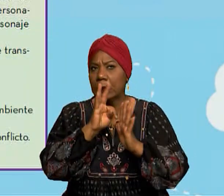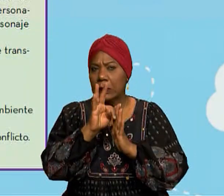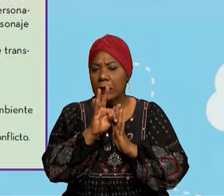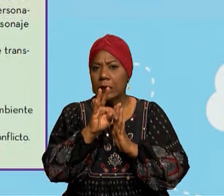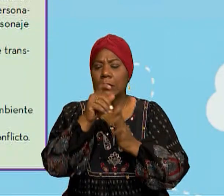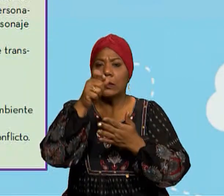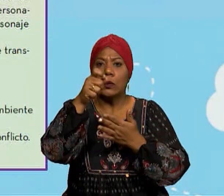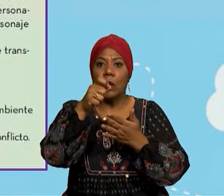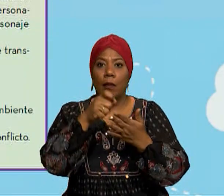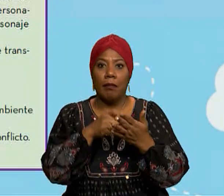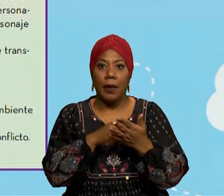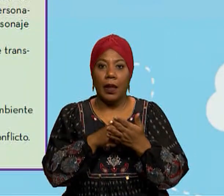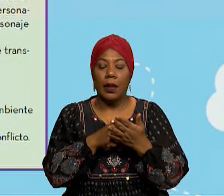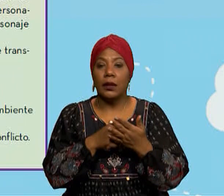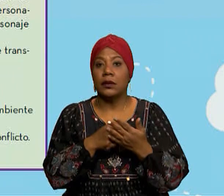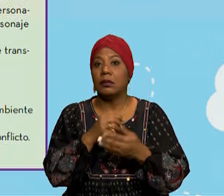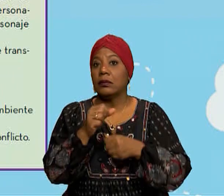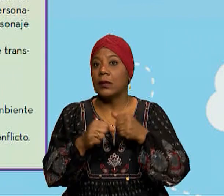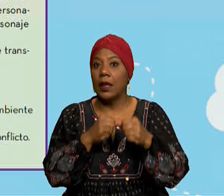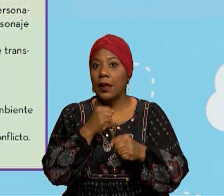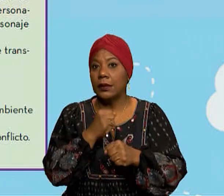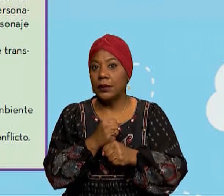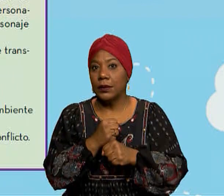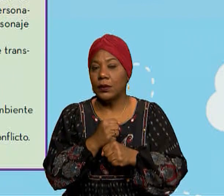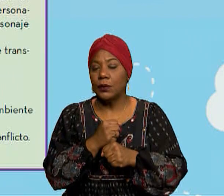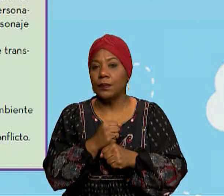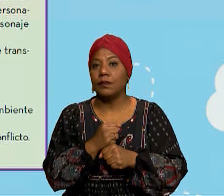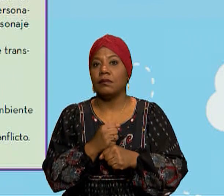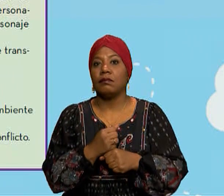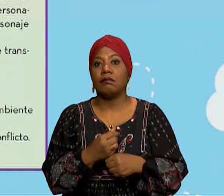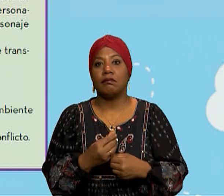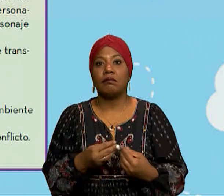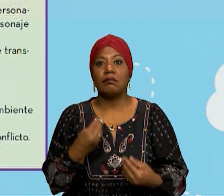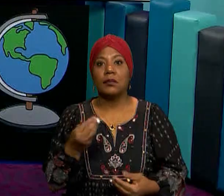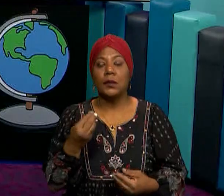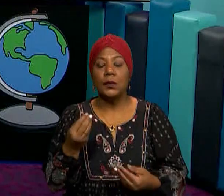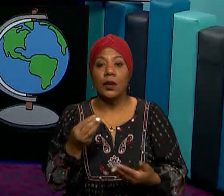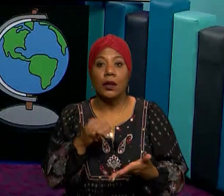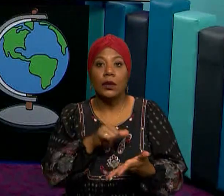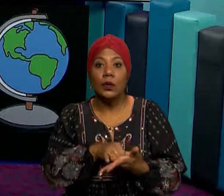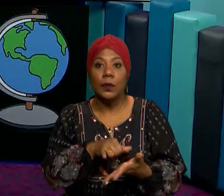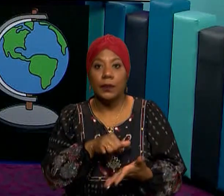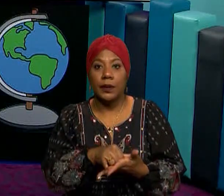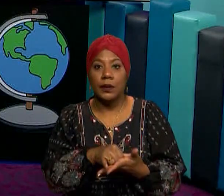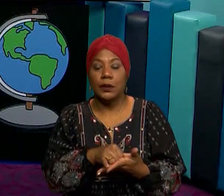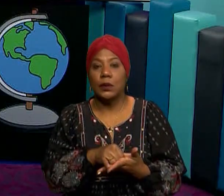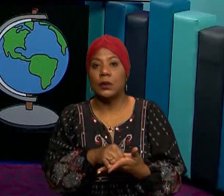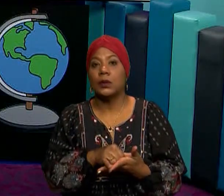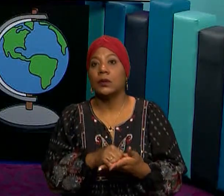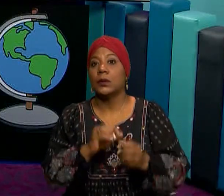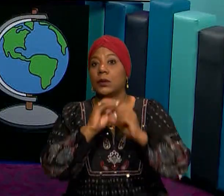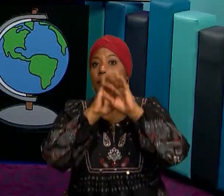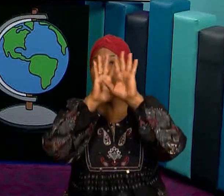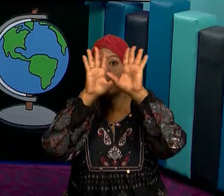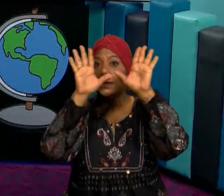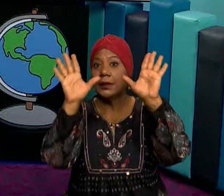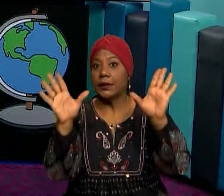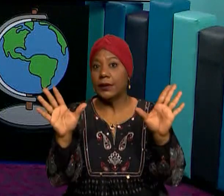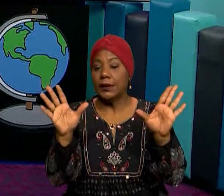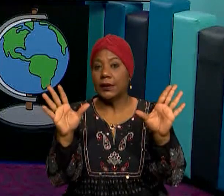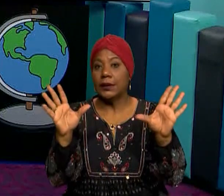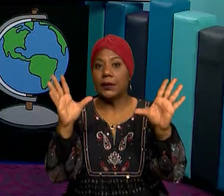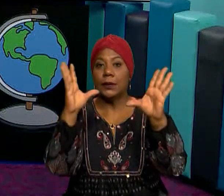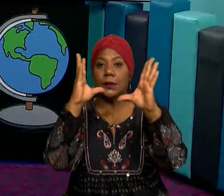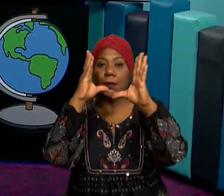transcurren los hechos. ¿En qué momentos ocurre esta historia? ¿Verdad? ¿En qué tiempo? Puede ser en la mañana, puede ser en